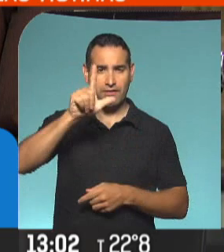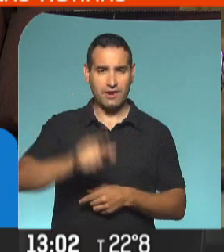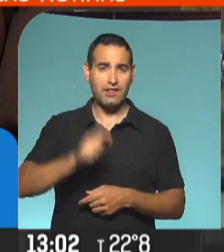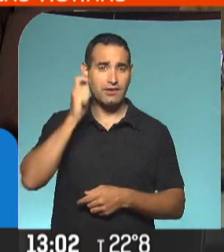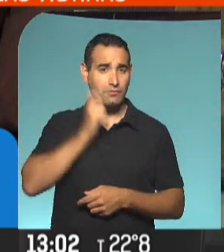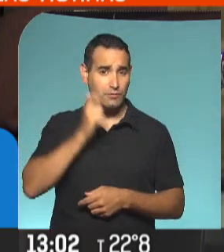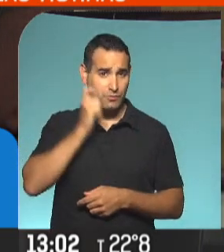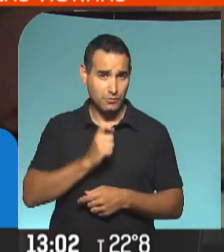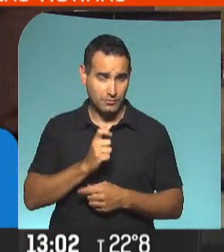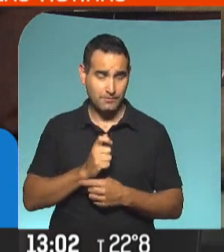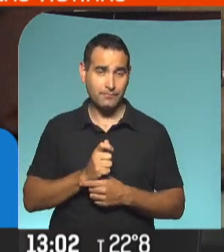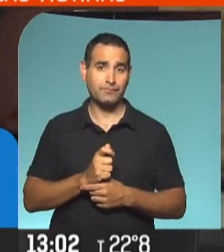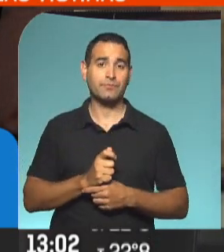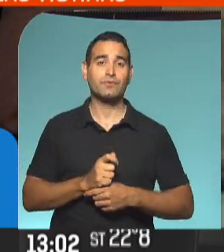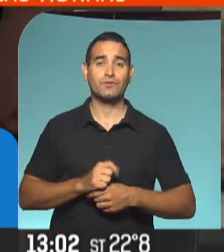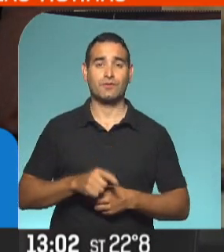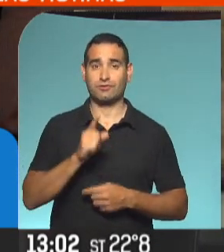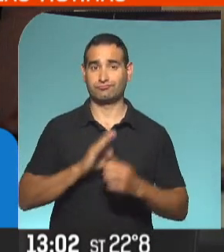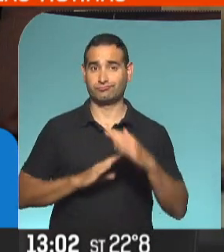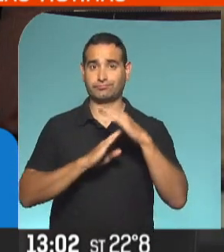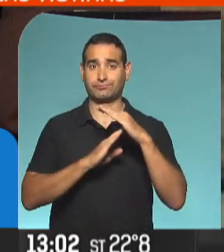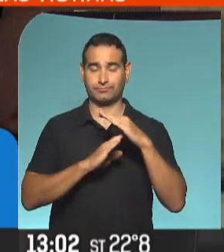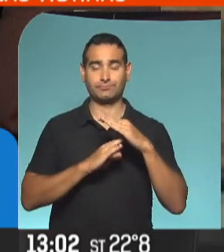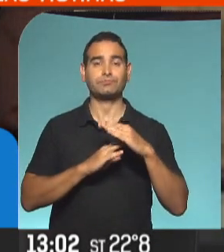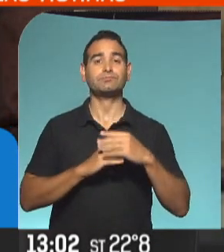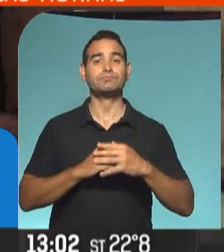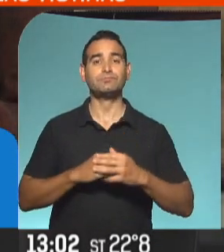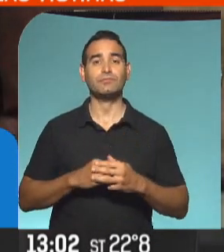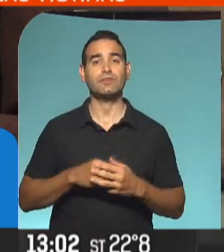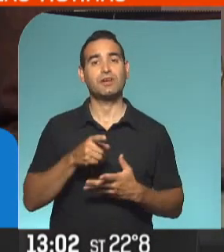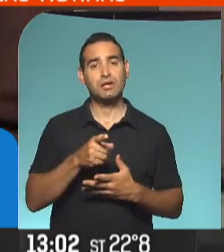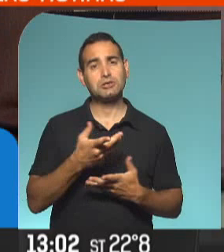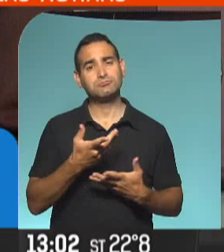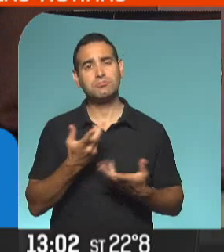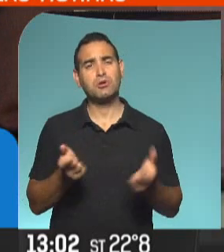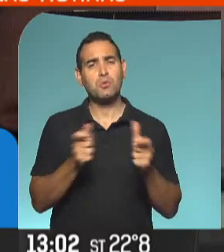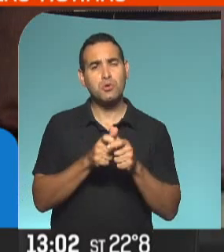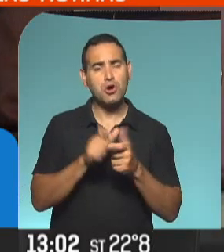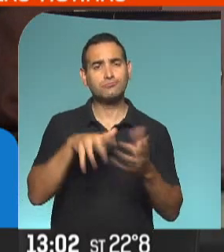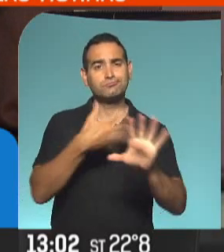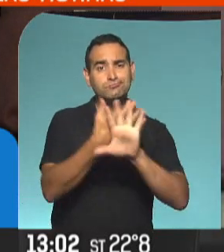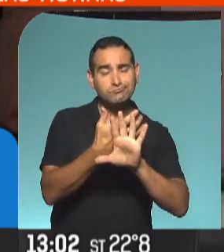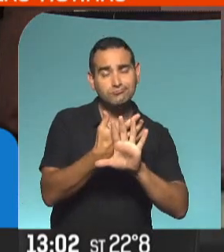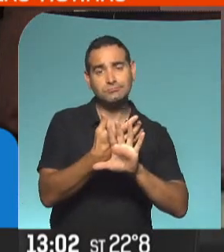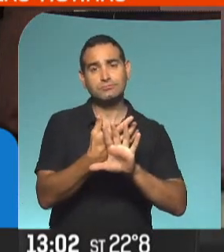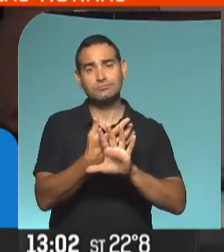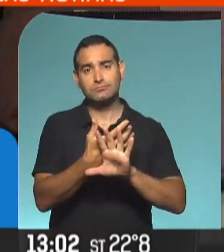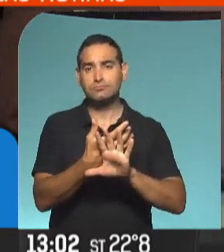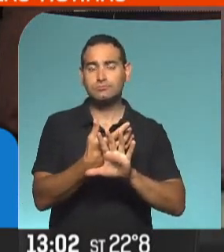el superior de la justicia de Caleta Olivia, tuvimos algunas audiencias virtuales y terminamos